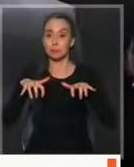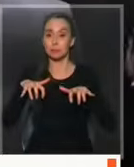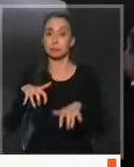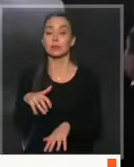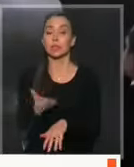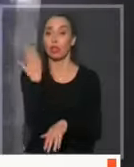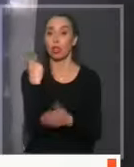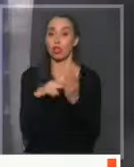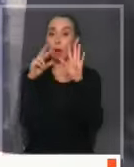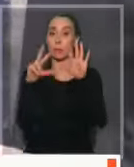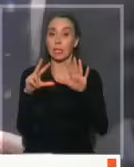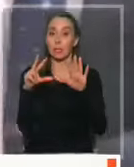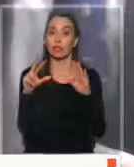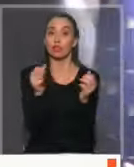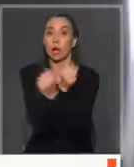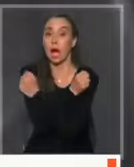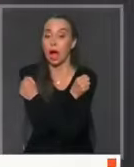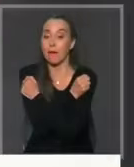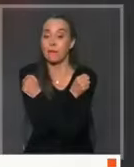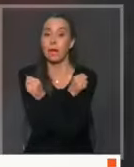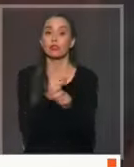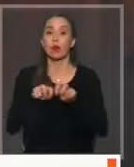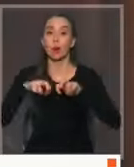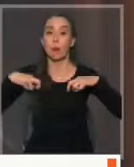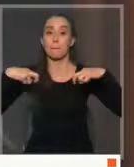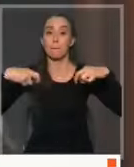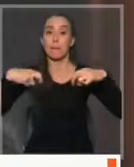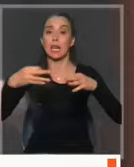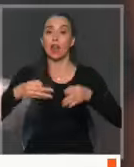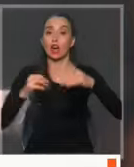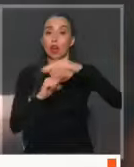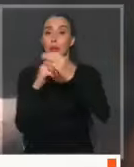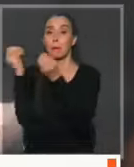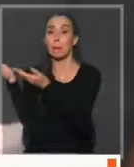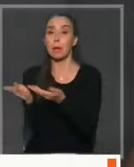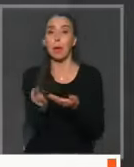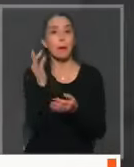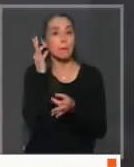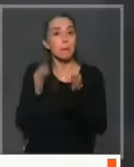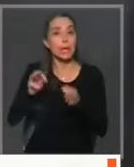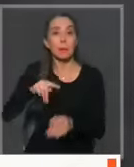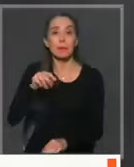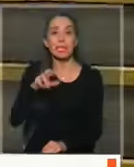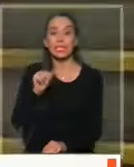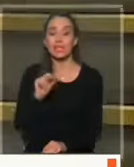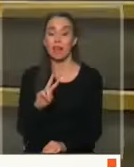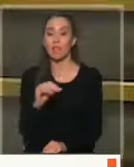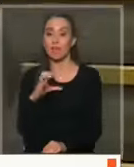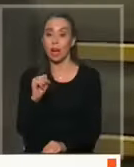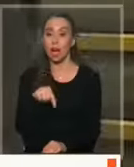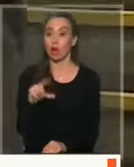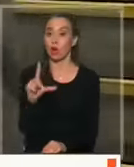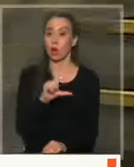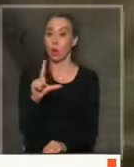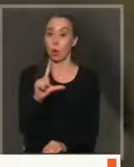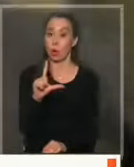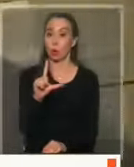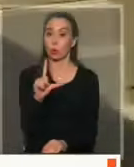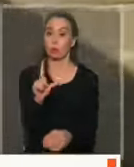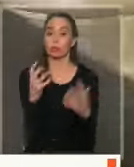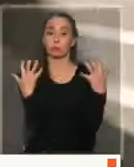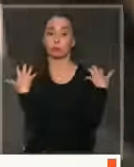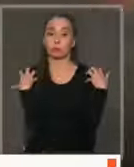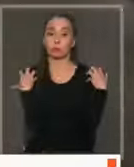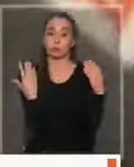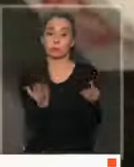En 2018, con un abrazo, el Pleno de la Corte Suprema le daba la bienvenida a la ministra Ángela Vivanco. Este lunes, en sus manos, tenía